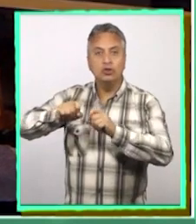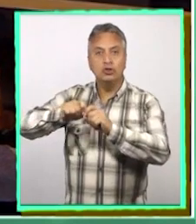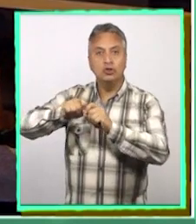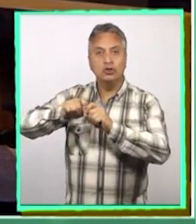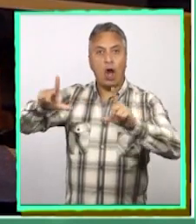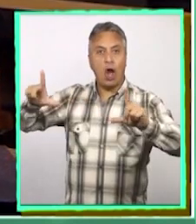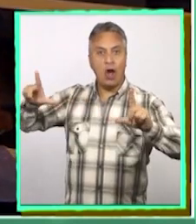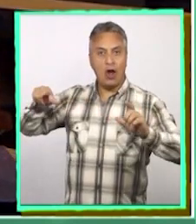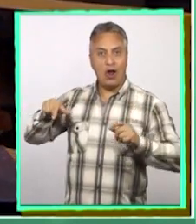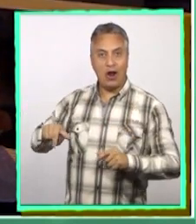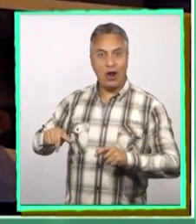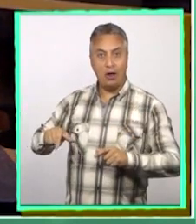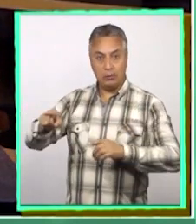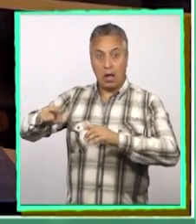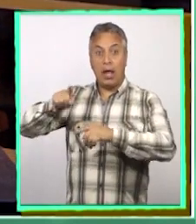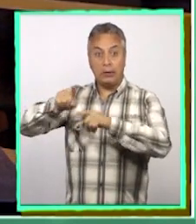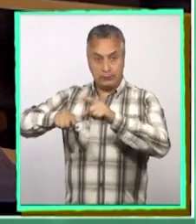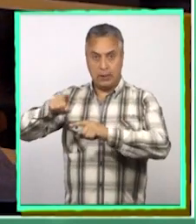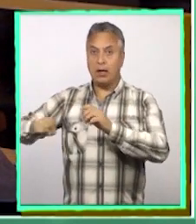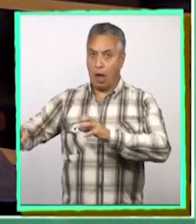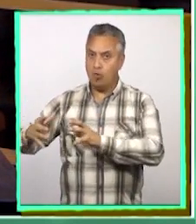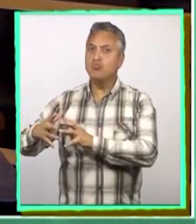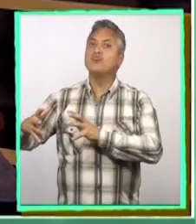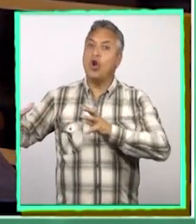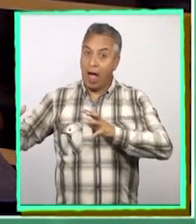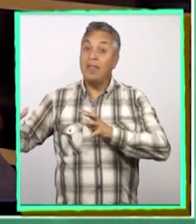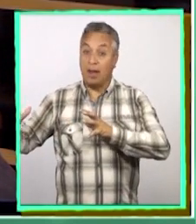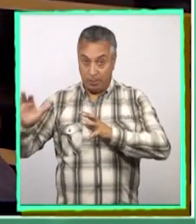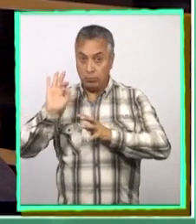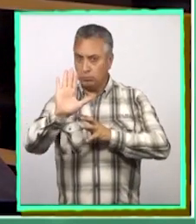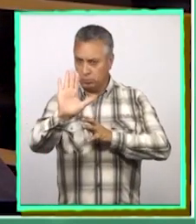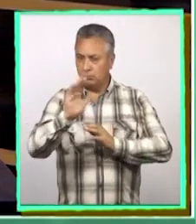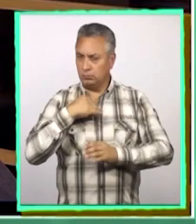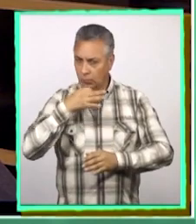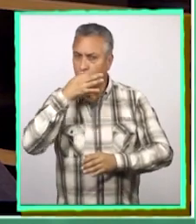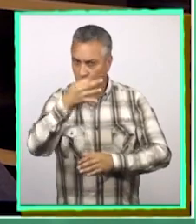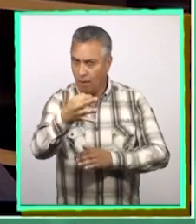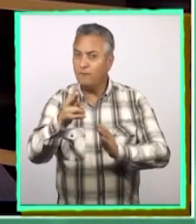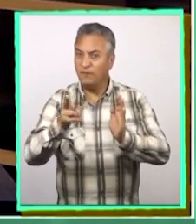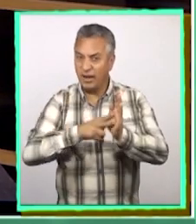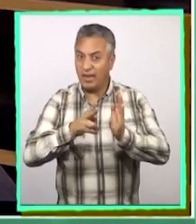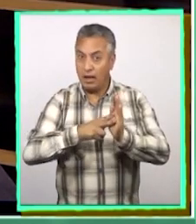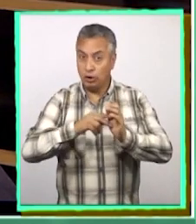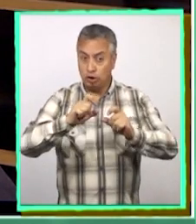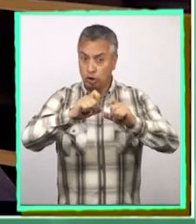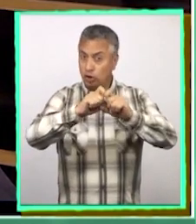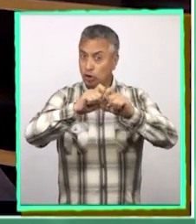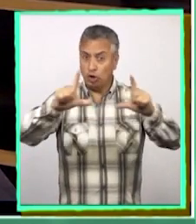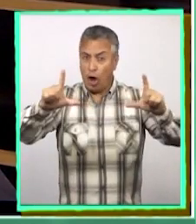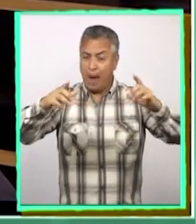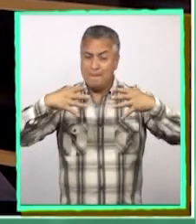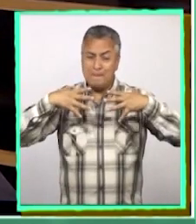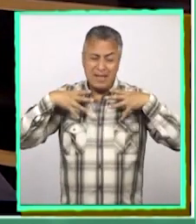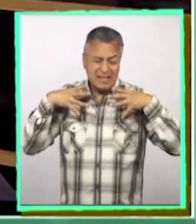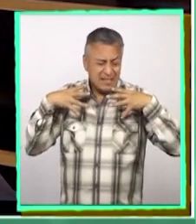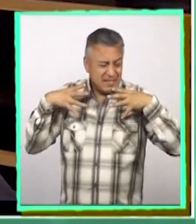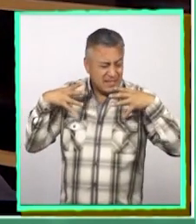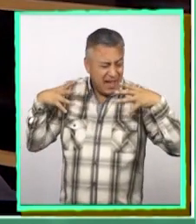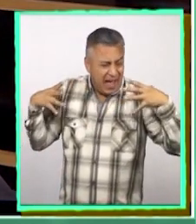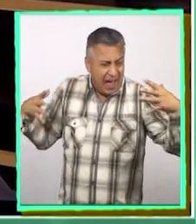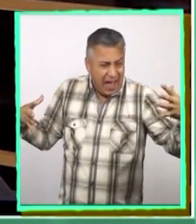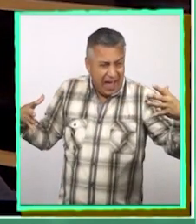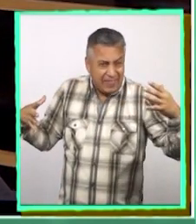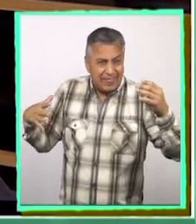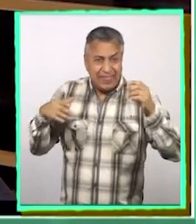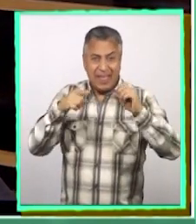sol. Si vemos, esta tierra está muy grande, pero les cuento que en la vida real el sol es mucho más grande,